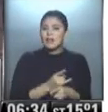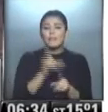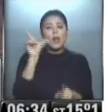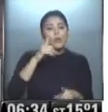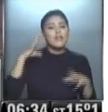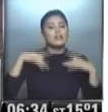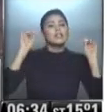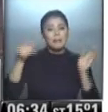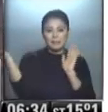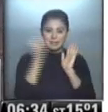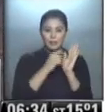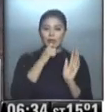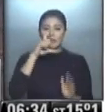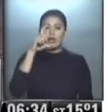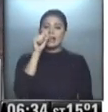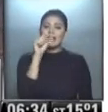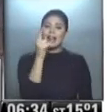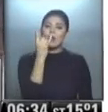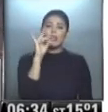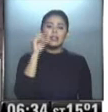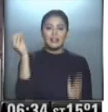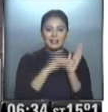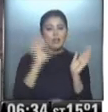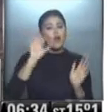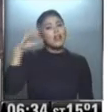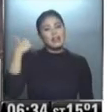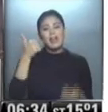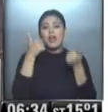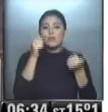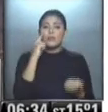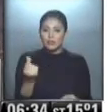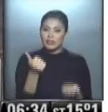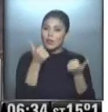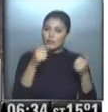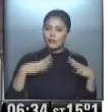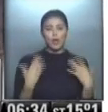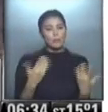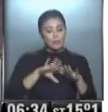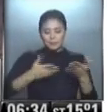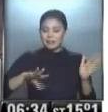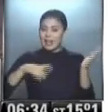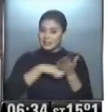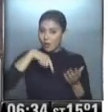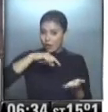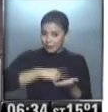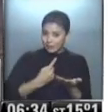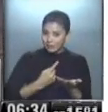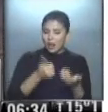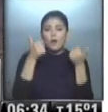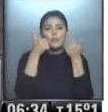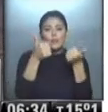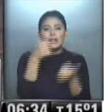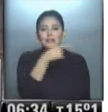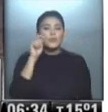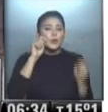también te escriben. Claudia Moretti dice, hola Nadia, buen día, buen feriado. ¿Podremos hacer un asadito hoy en Capital? Excelente